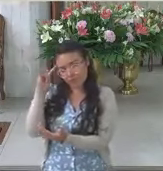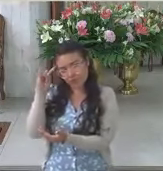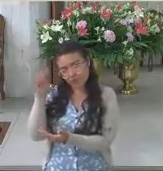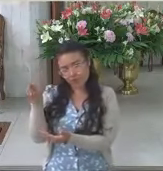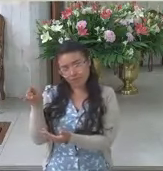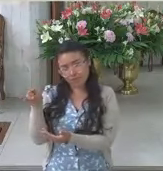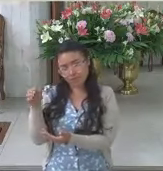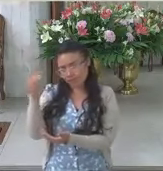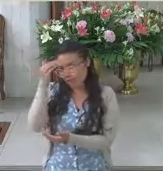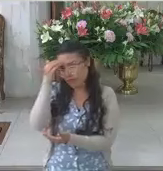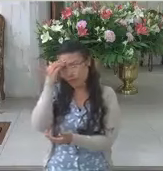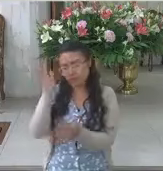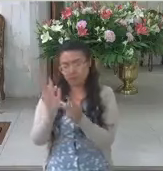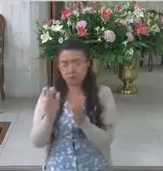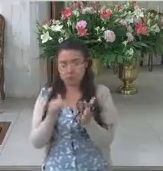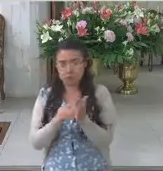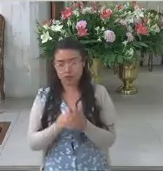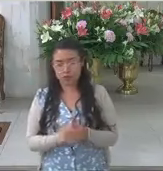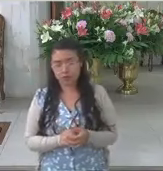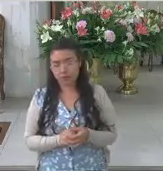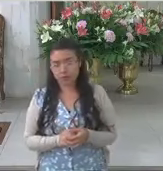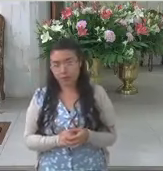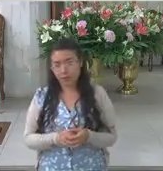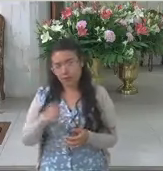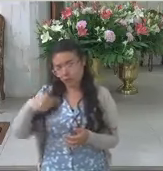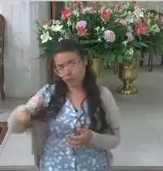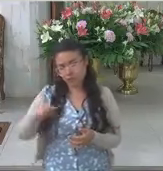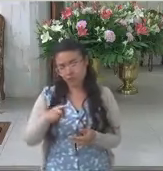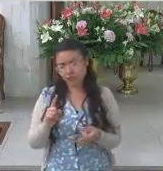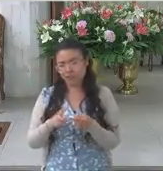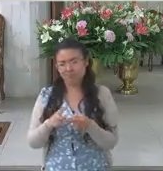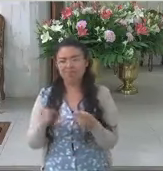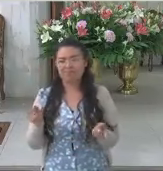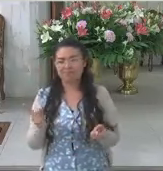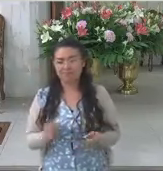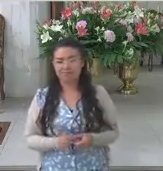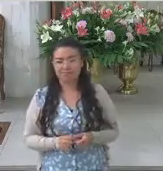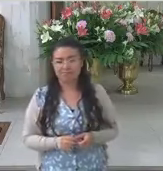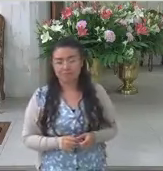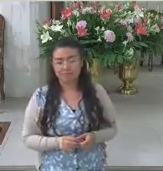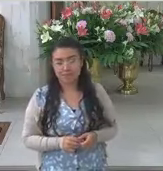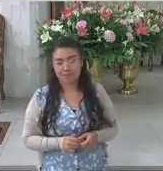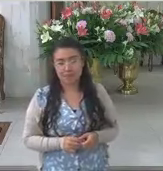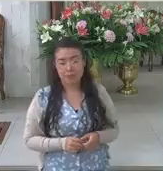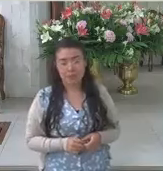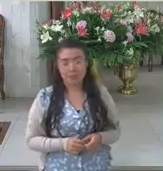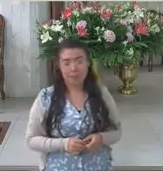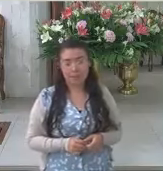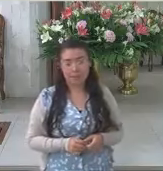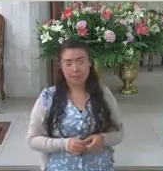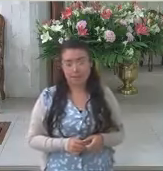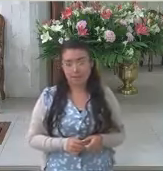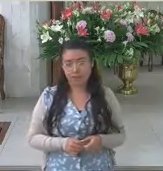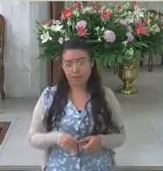pero ustedes Quiénes son y dice la escritura que saltando sobre ellos los